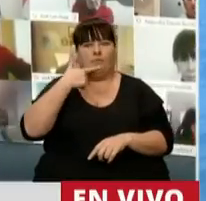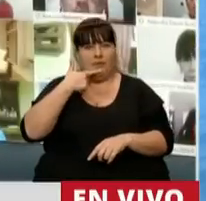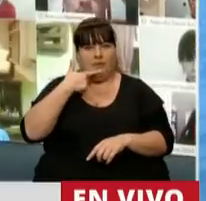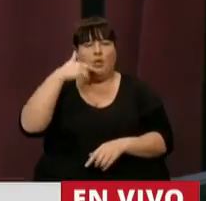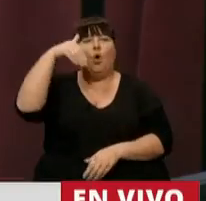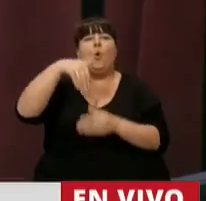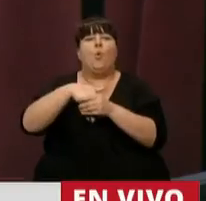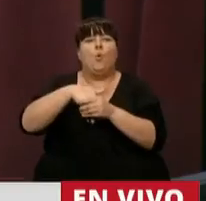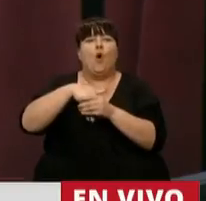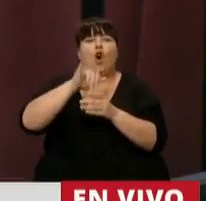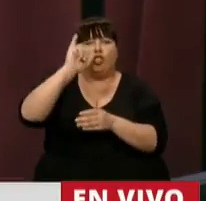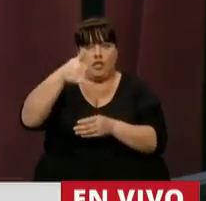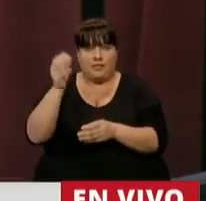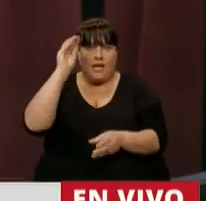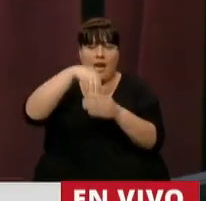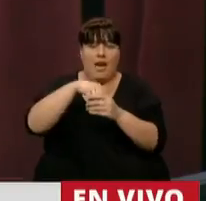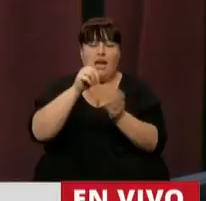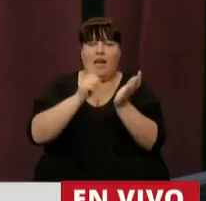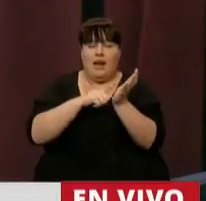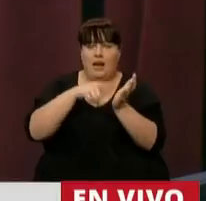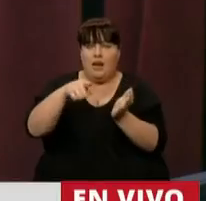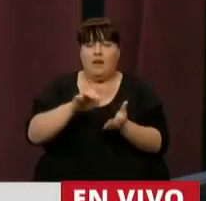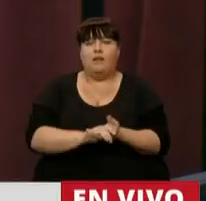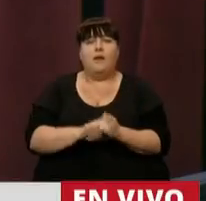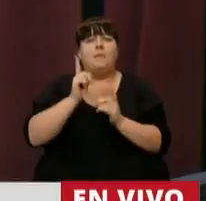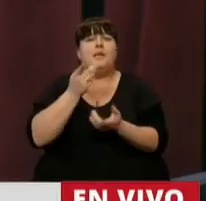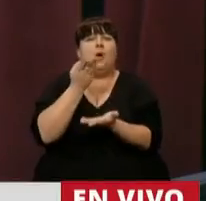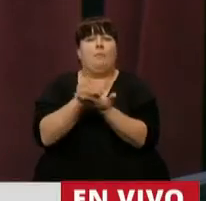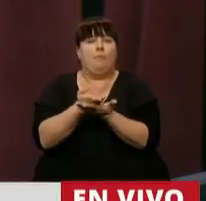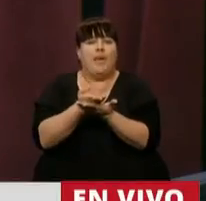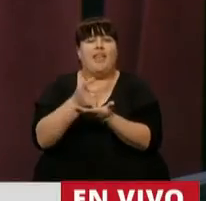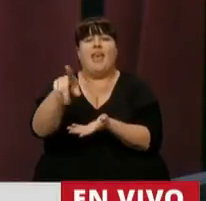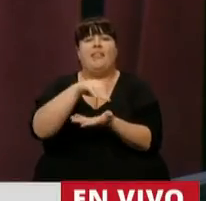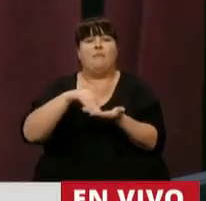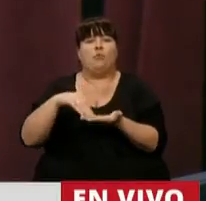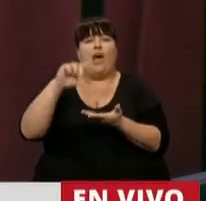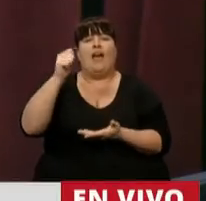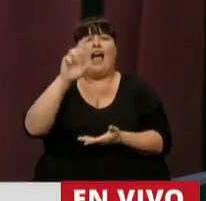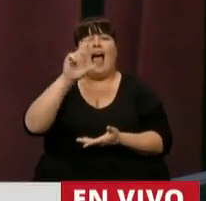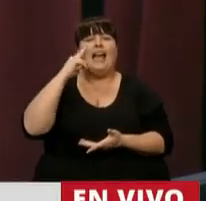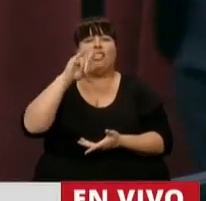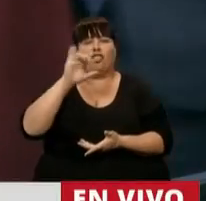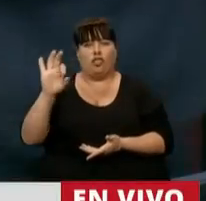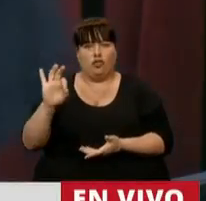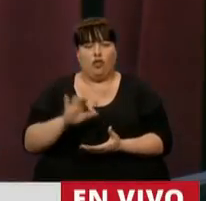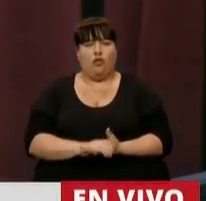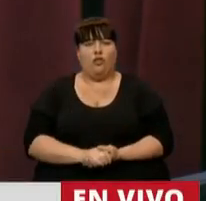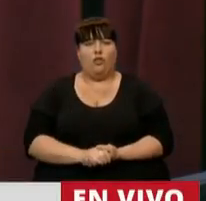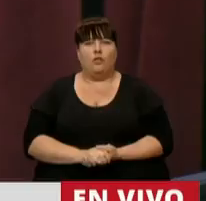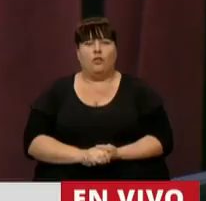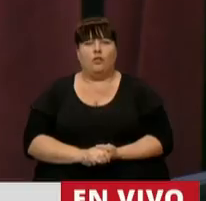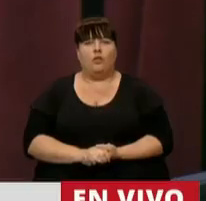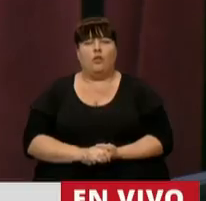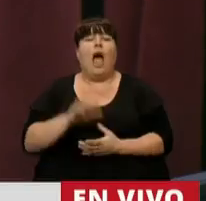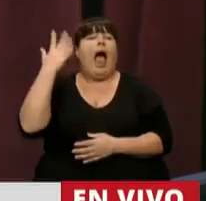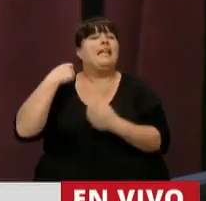Se va a votar el apartamiento del reglamento tal lo solicitado por la diputada Carla Carrizo. Fue